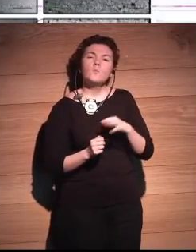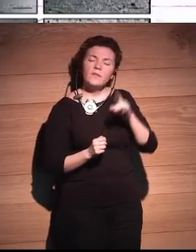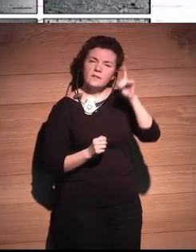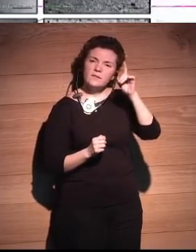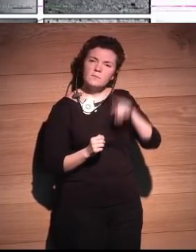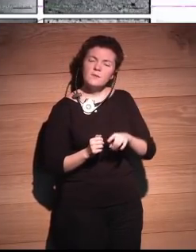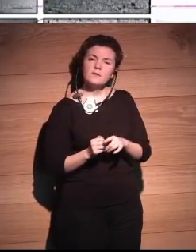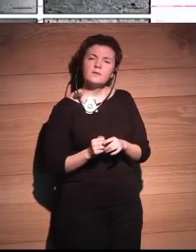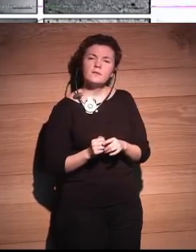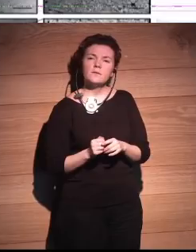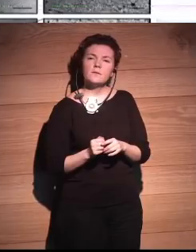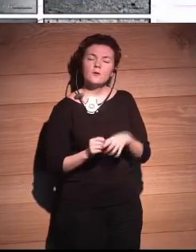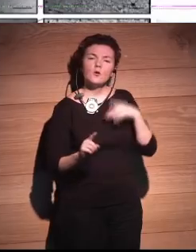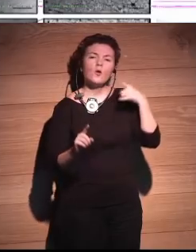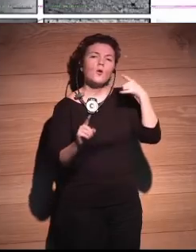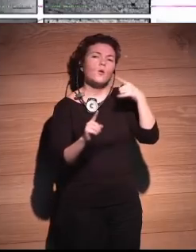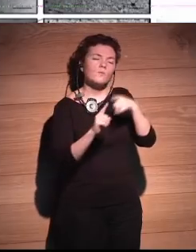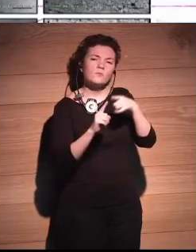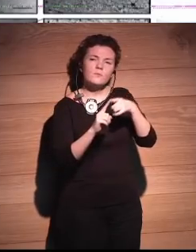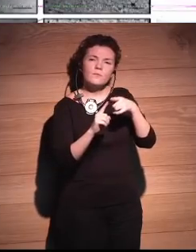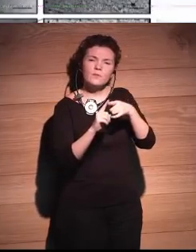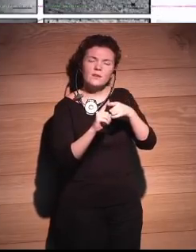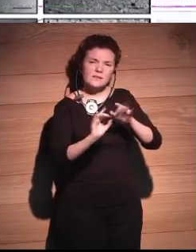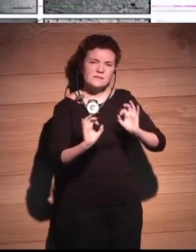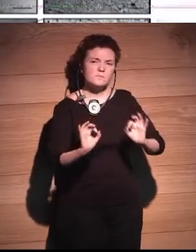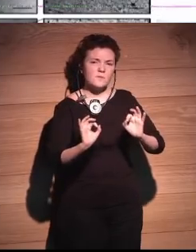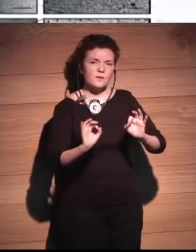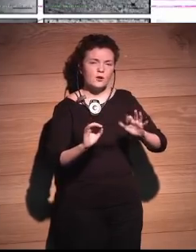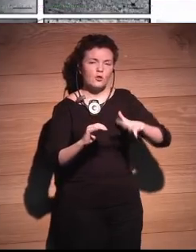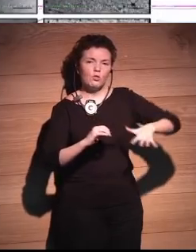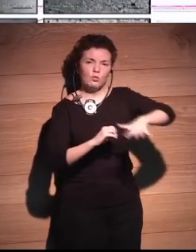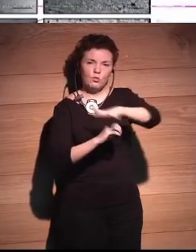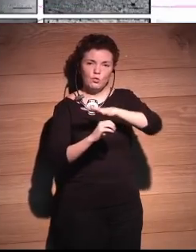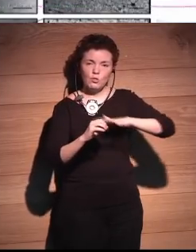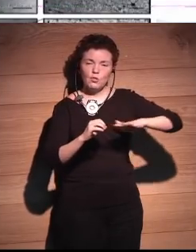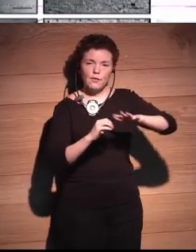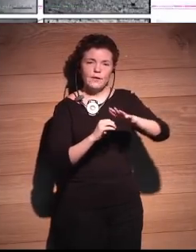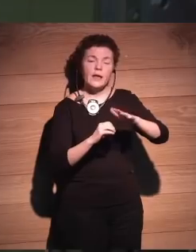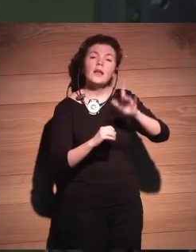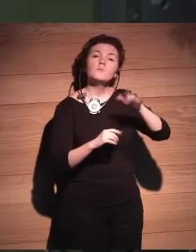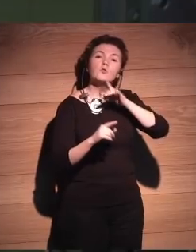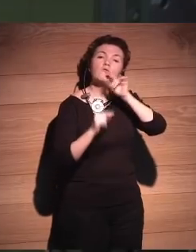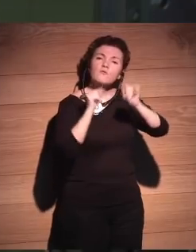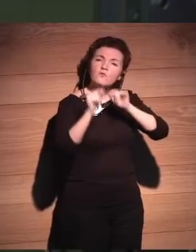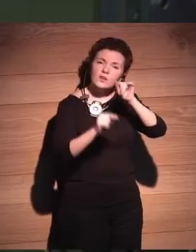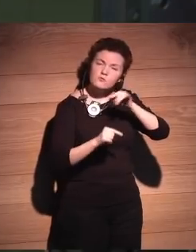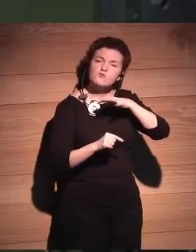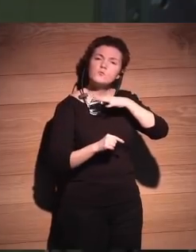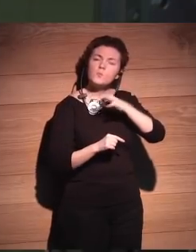tratar objetivos específicos. Con un virus se puede